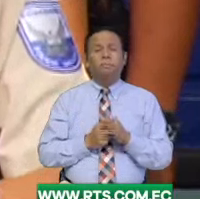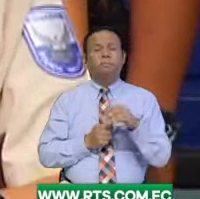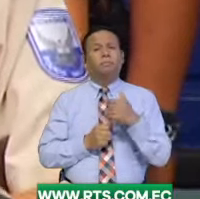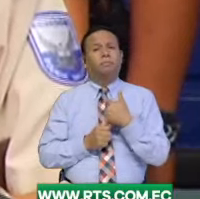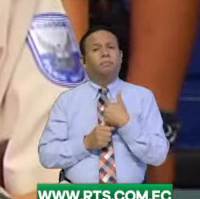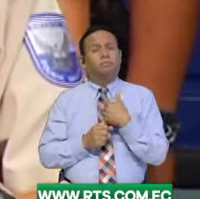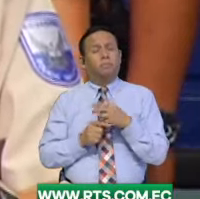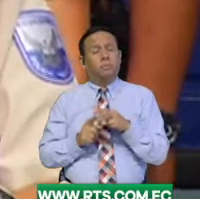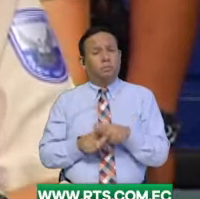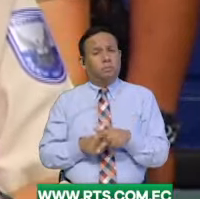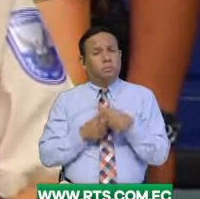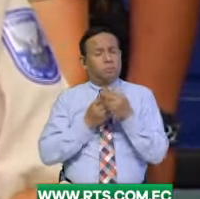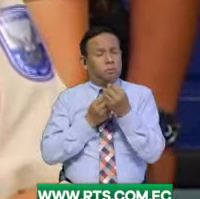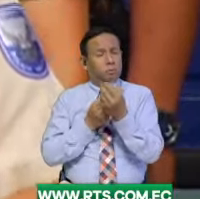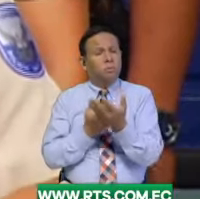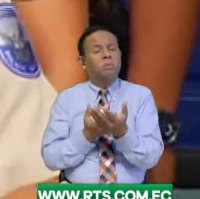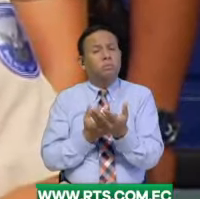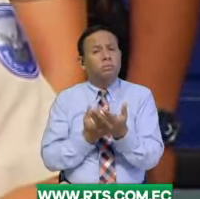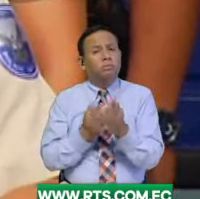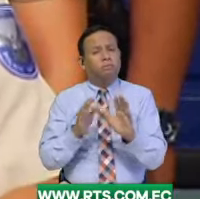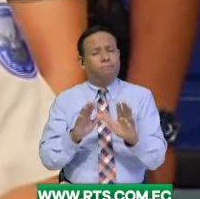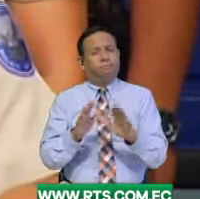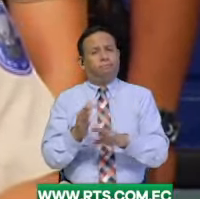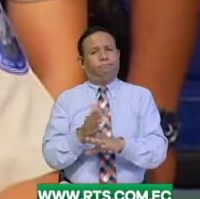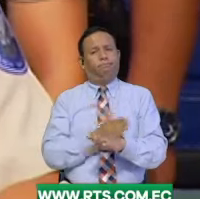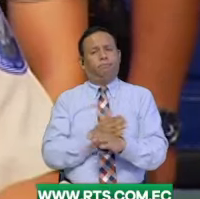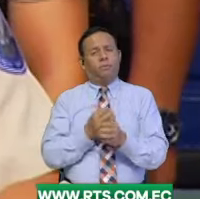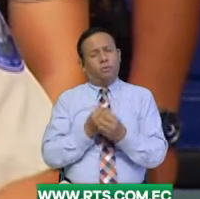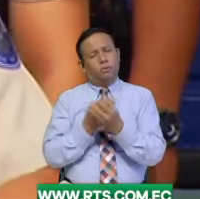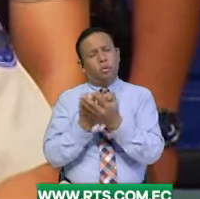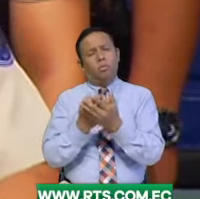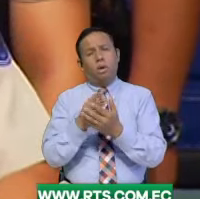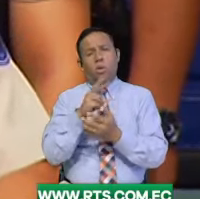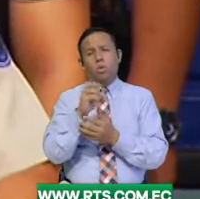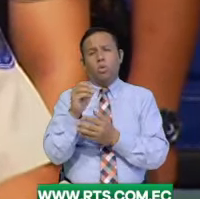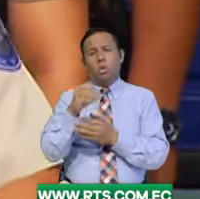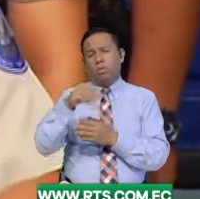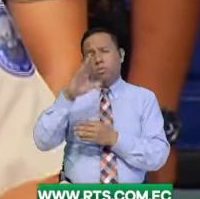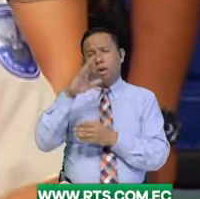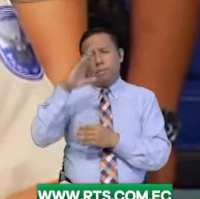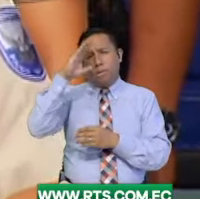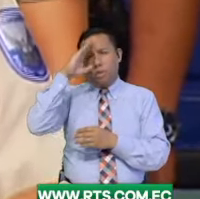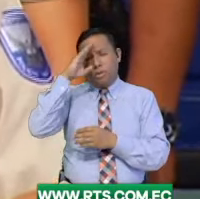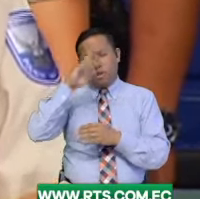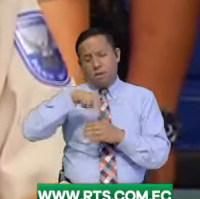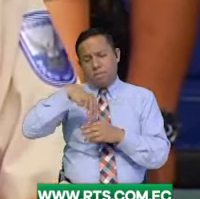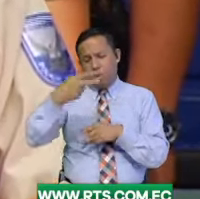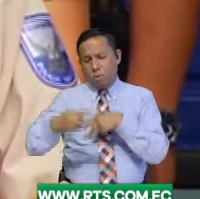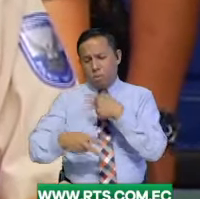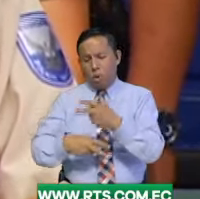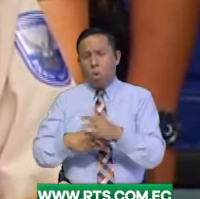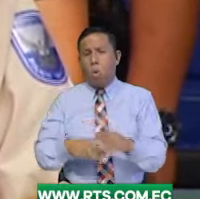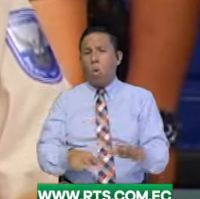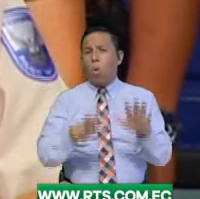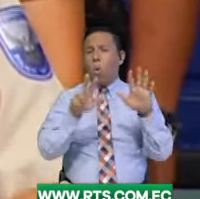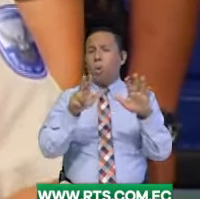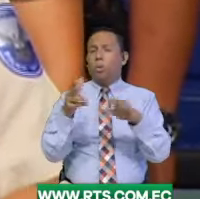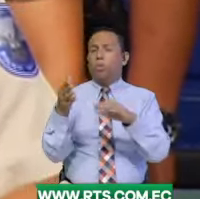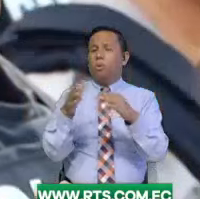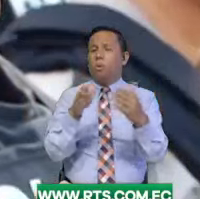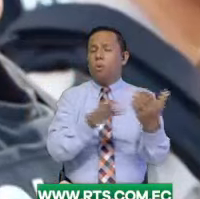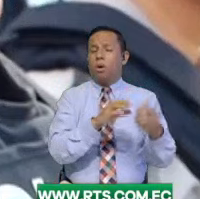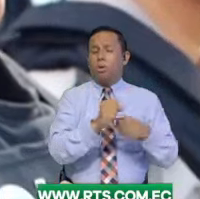iniciar mi intervención sin antes mencionar a los más de 200 policías heridos y a los 8 fallecidos en lo que va del